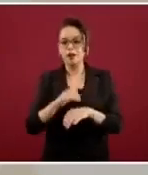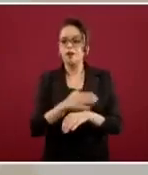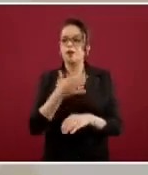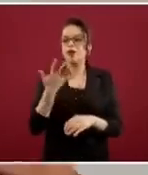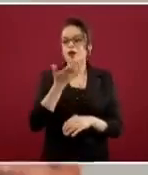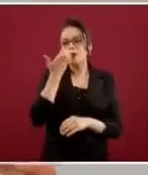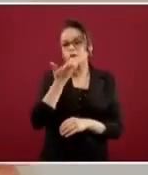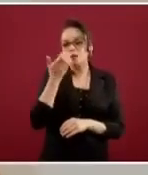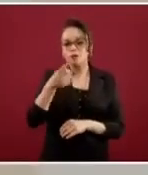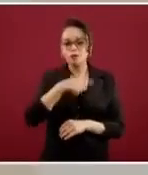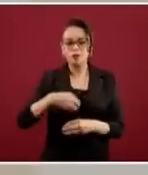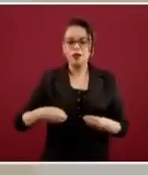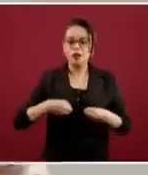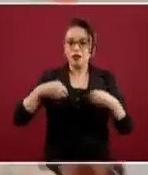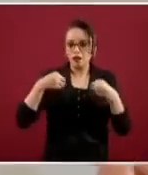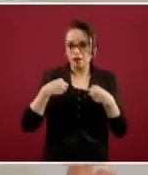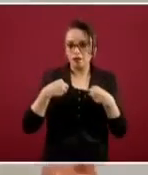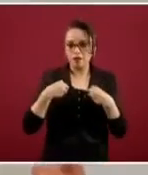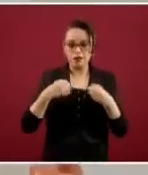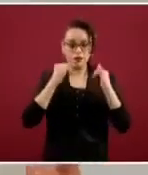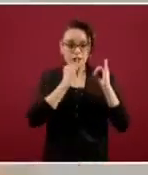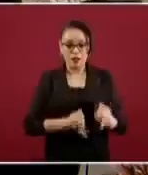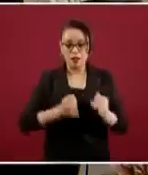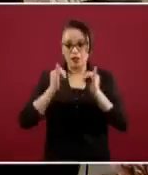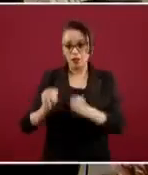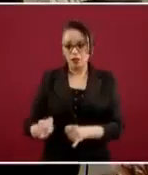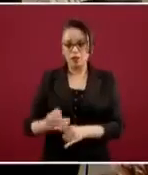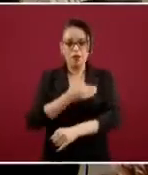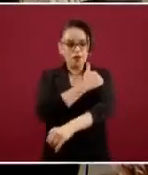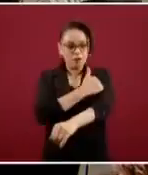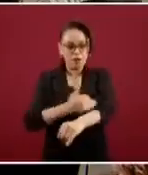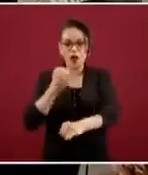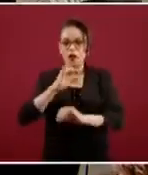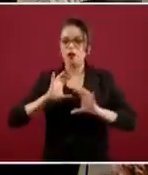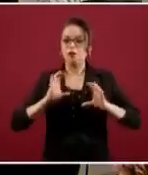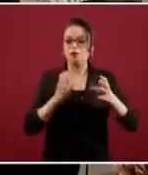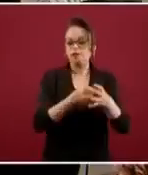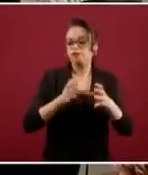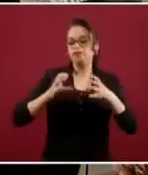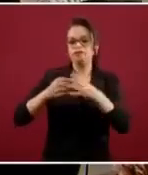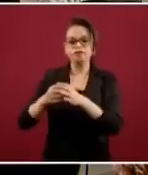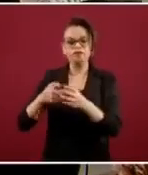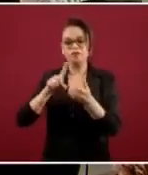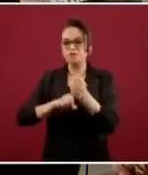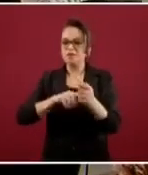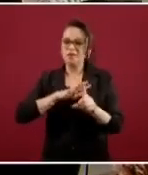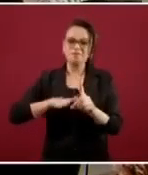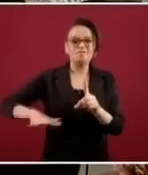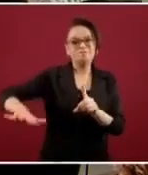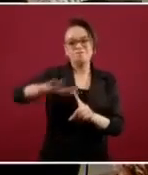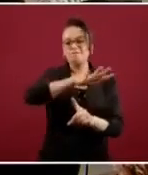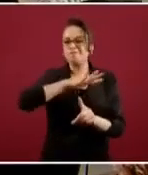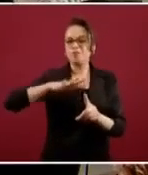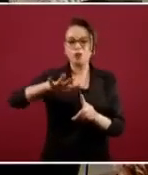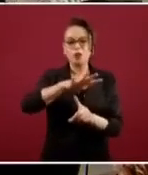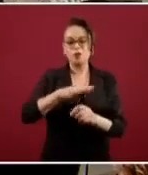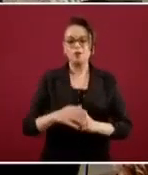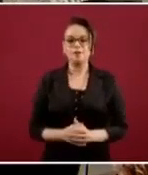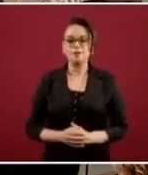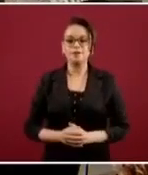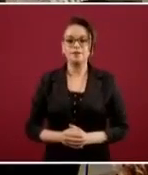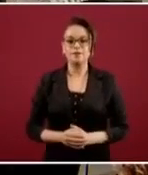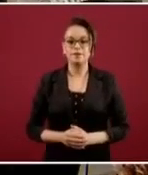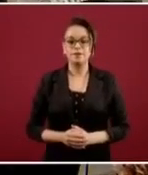individual, en lo familiar, en la comunidad y en toda la sociedad. Y como hemos comentado en ocasiones